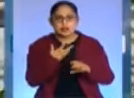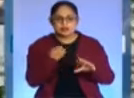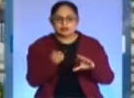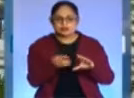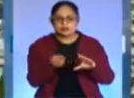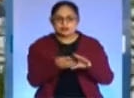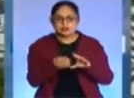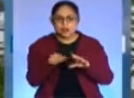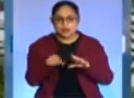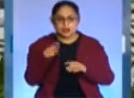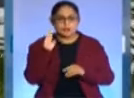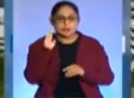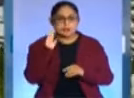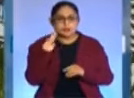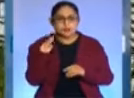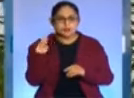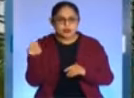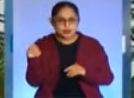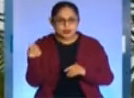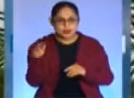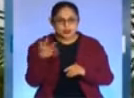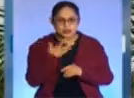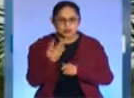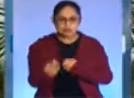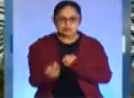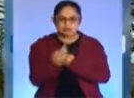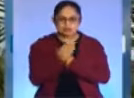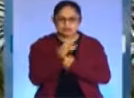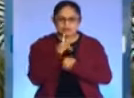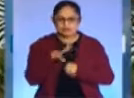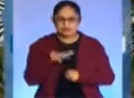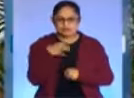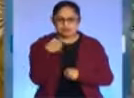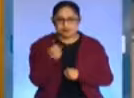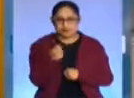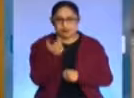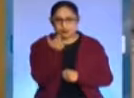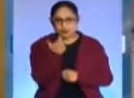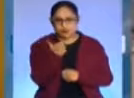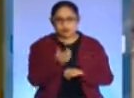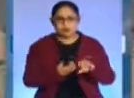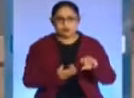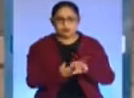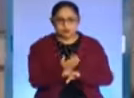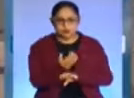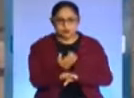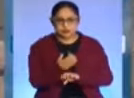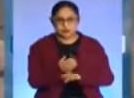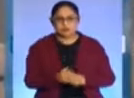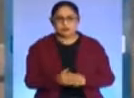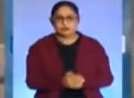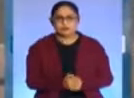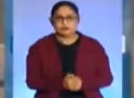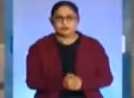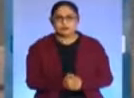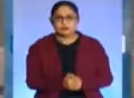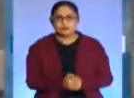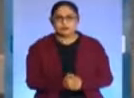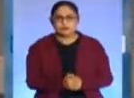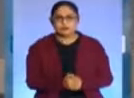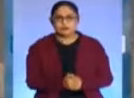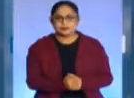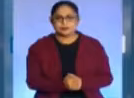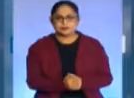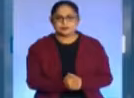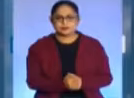que están llegando a Michoacán, las cuales permitirán el fortalecimiento económico del estado. SM Noticias, Gerardo